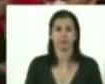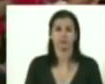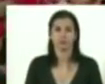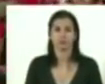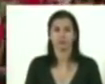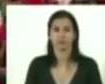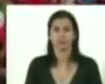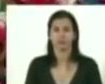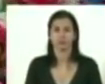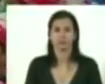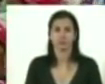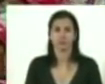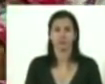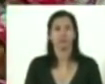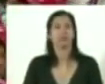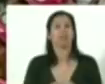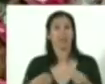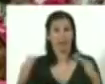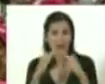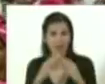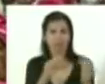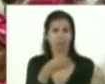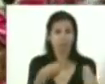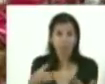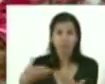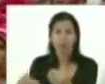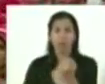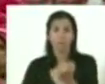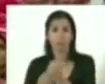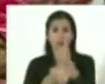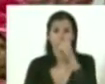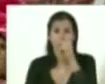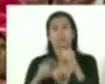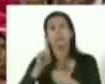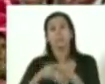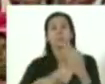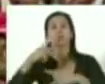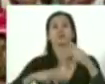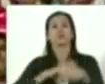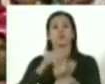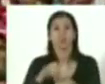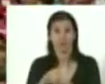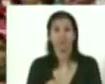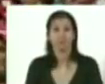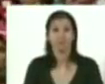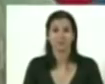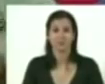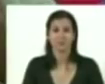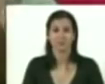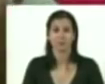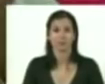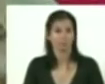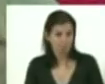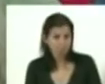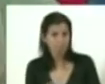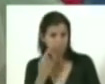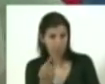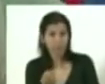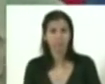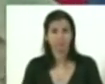la alimentación, en las viviendas, en la producción nacional. Se dan